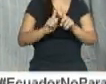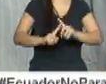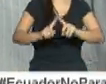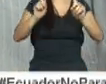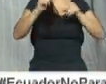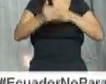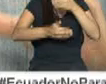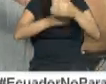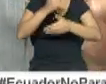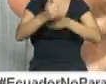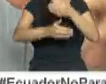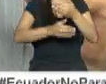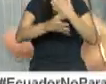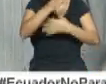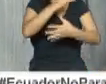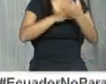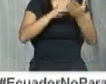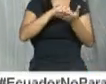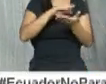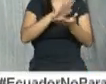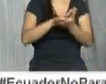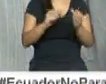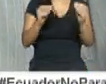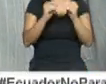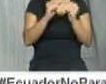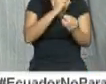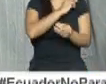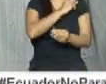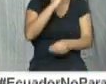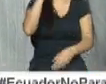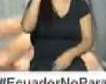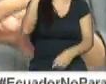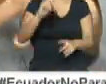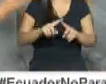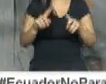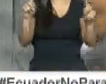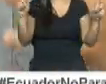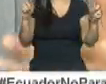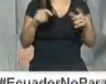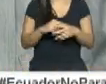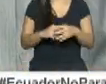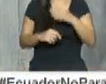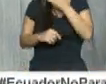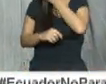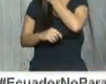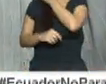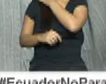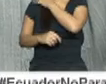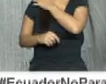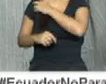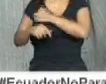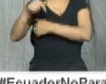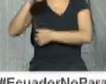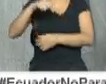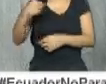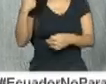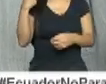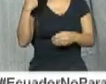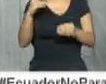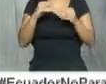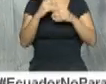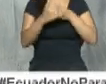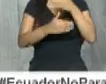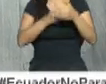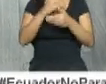nuestro proceso histórico y características particulares también a las Fuerzas Armadas, ¿sí? Entonces, ahí viene, digamos, luego de que se produce